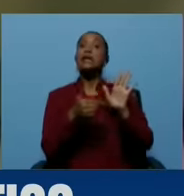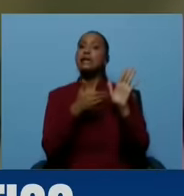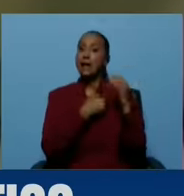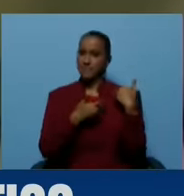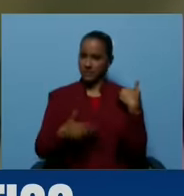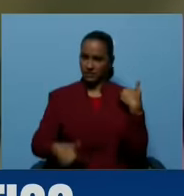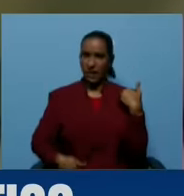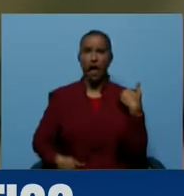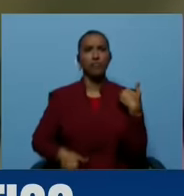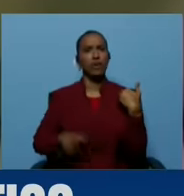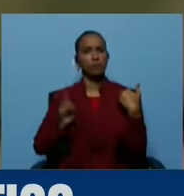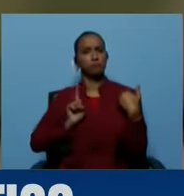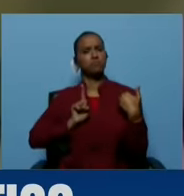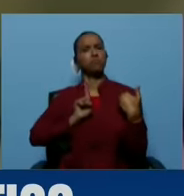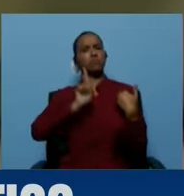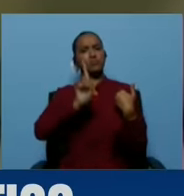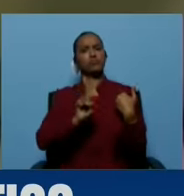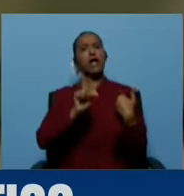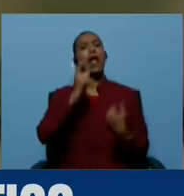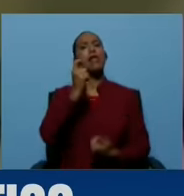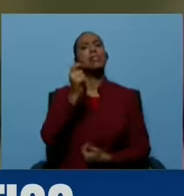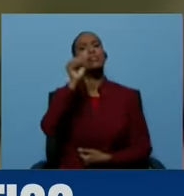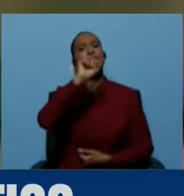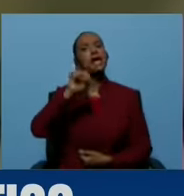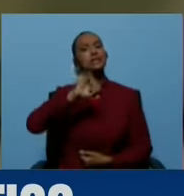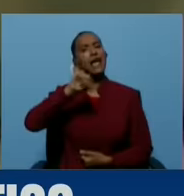el Tribunal Supremo de Justicia